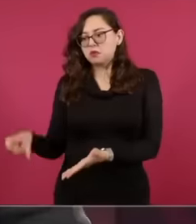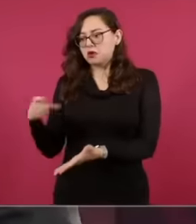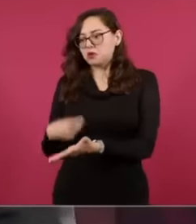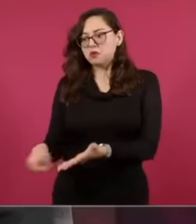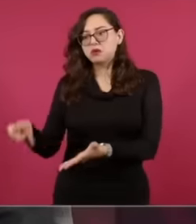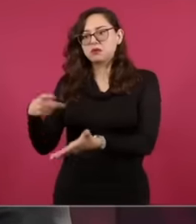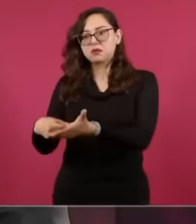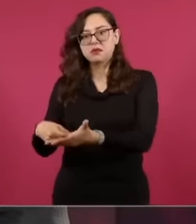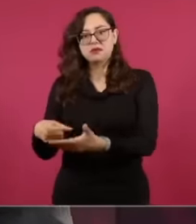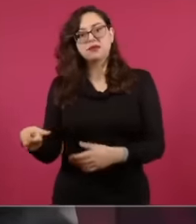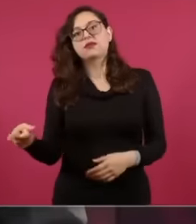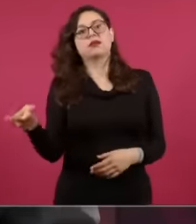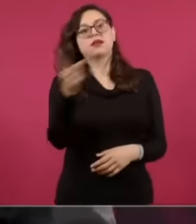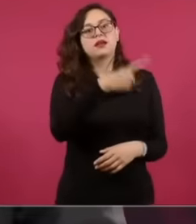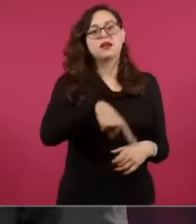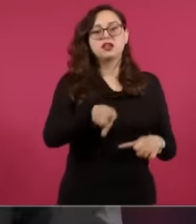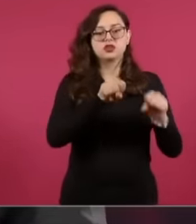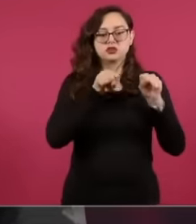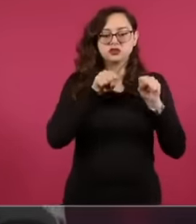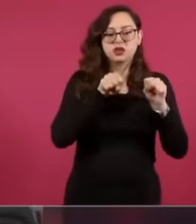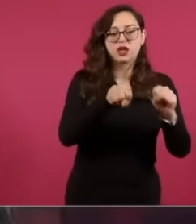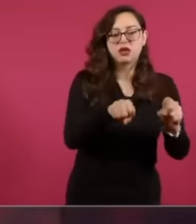más Chedraui,